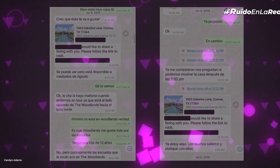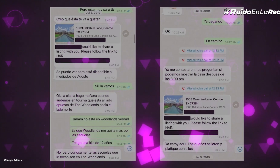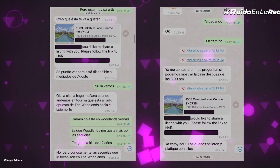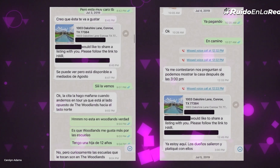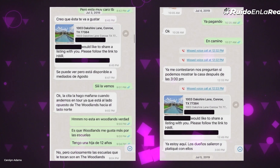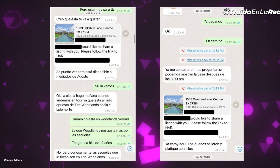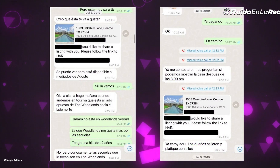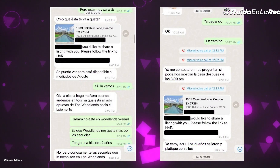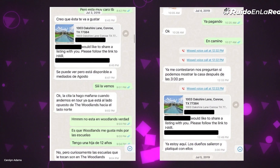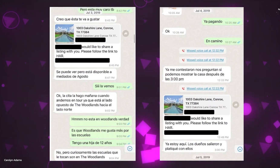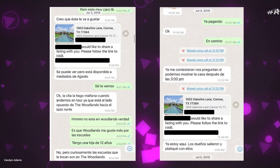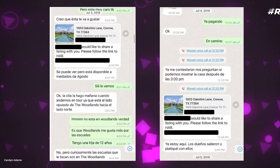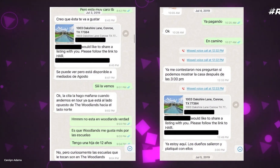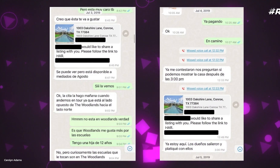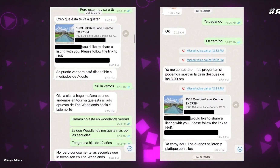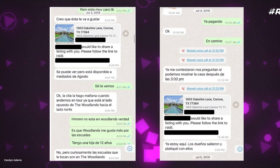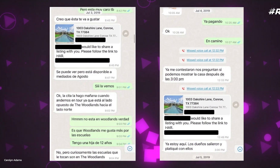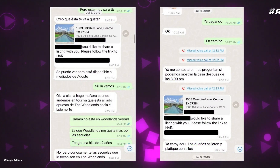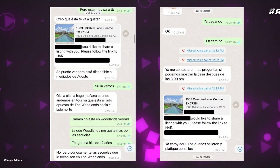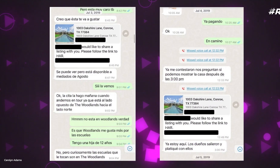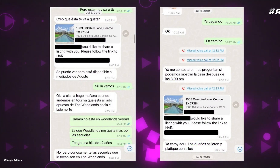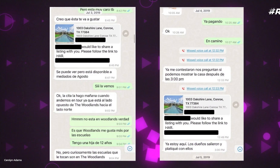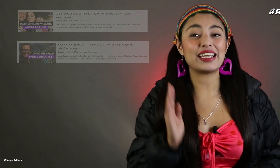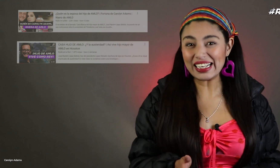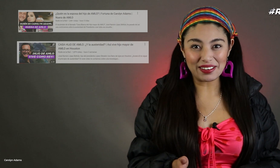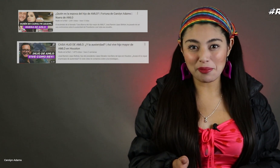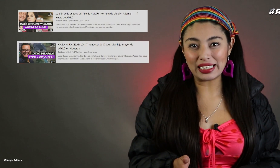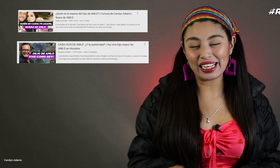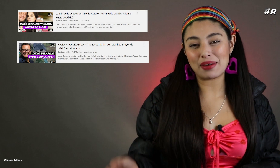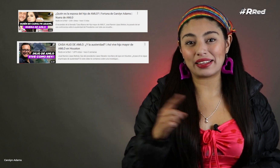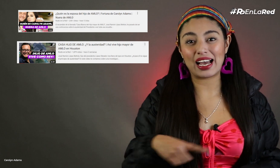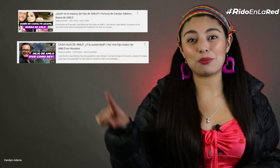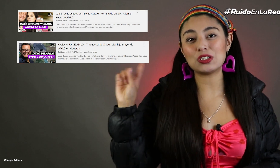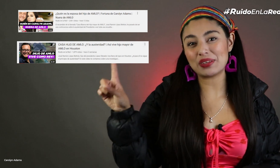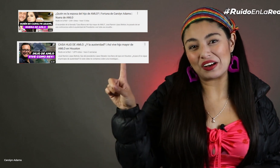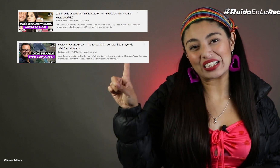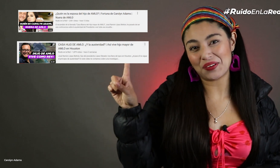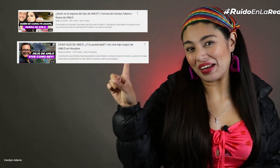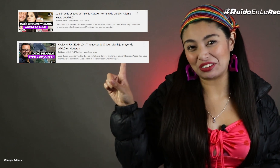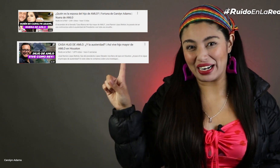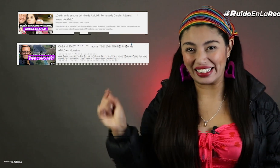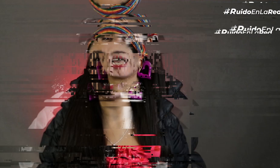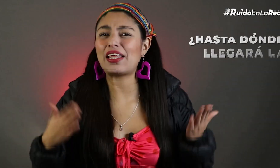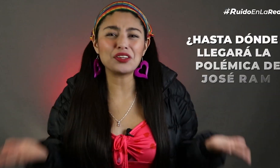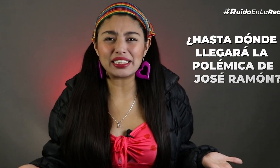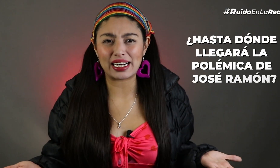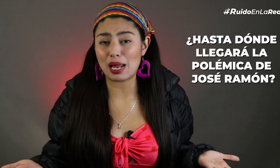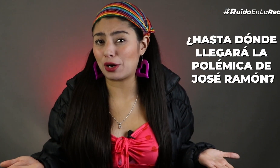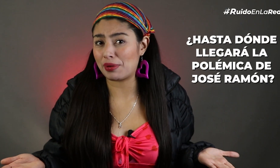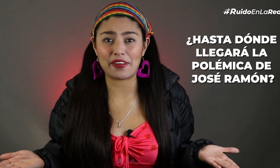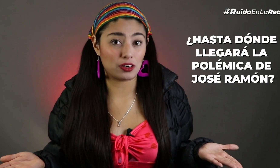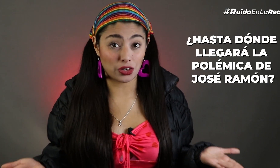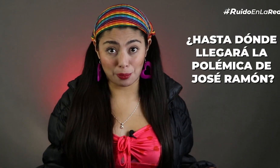pagando. Incluso compartió capturas de pantalla de algunas conversaciones por WhatsApp. Si quieres saber más del tema, te dejamos los videos que Ruida ha hecho para ti. ¿Hasta dónde